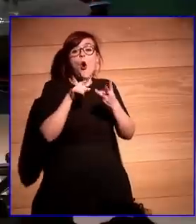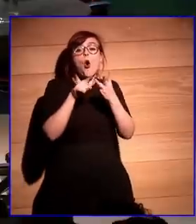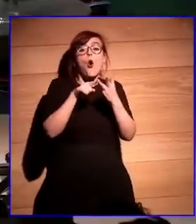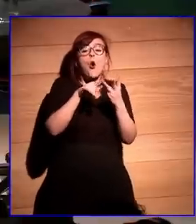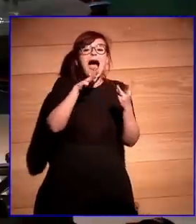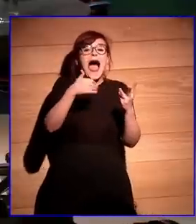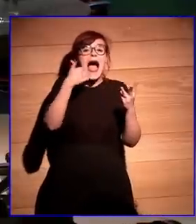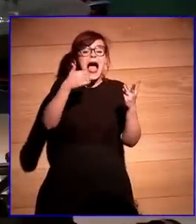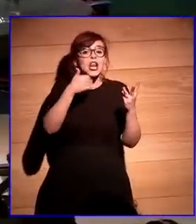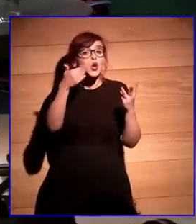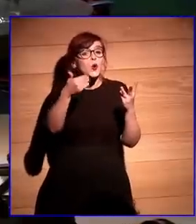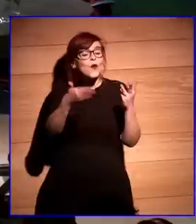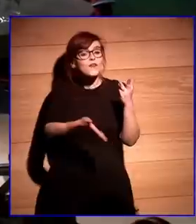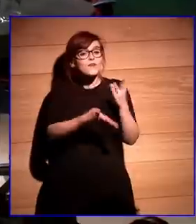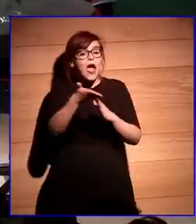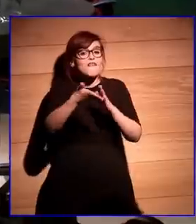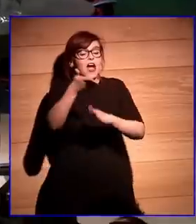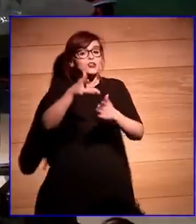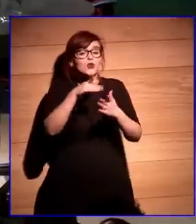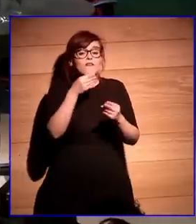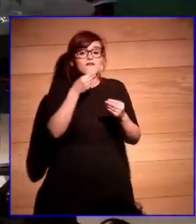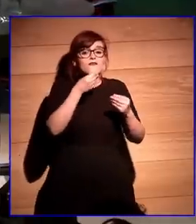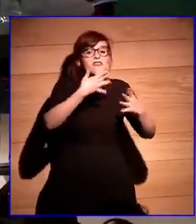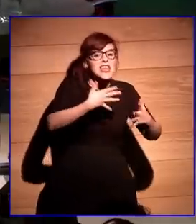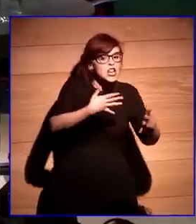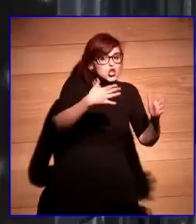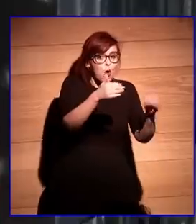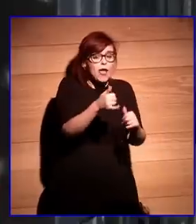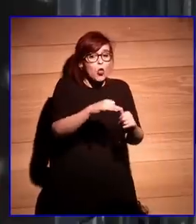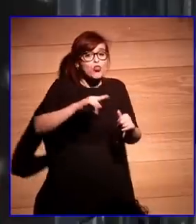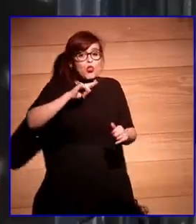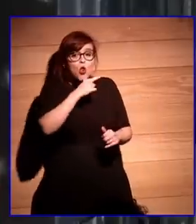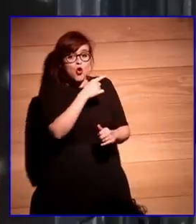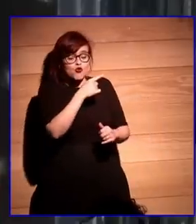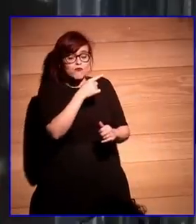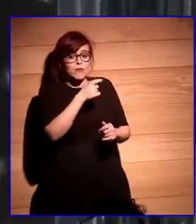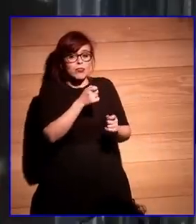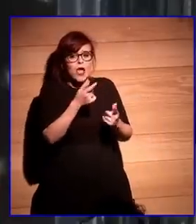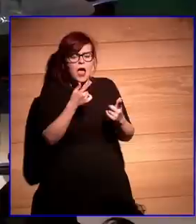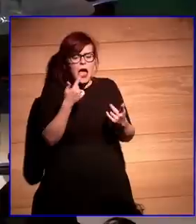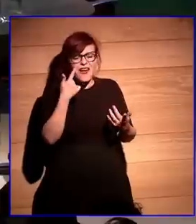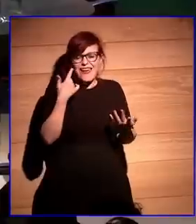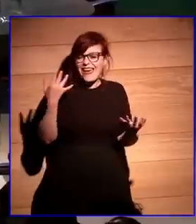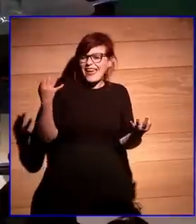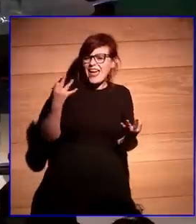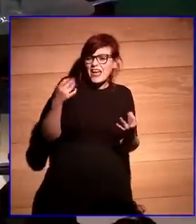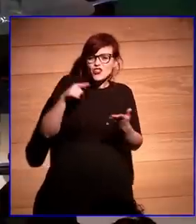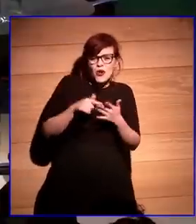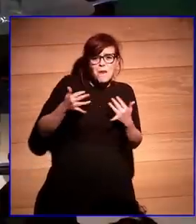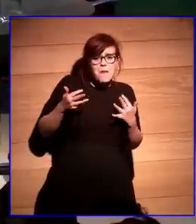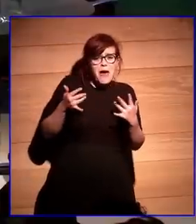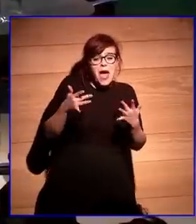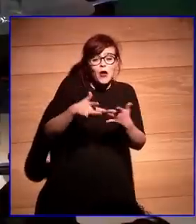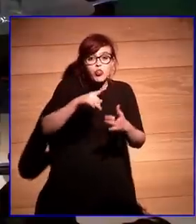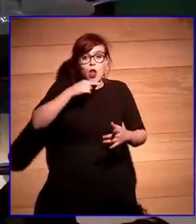que precipitaba la ausencia de bien o el dolor. Aquello que precipita la ausencia de bien. O